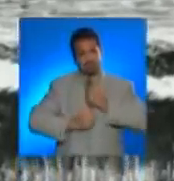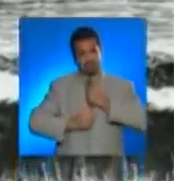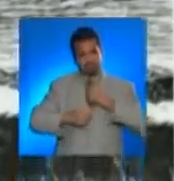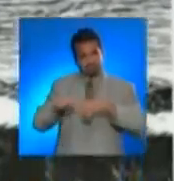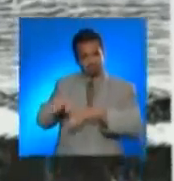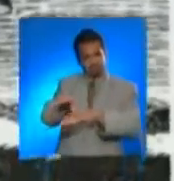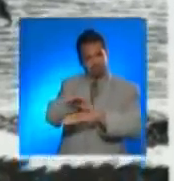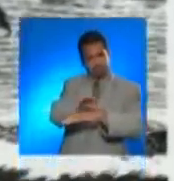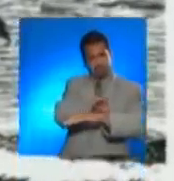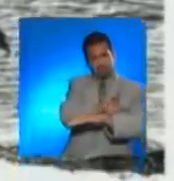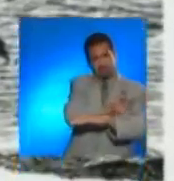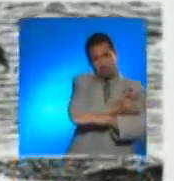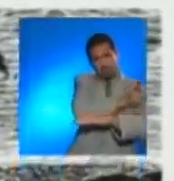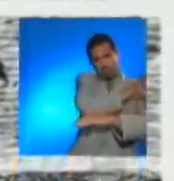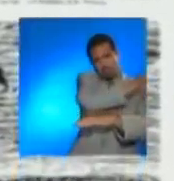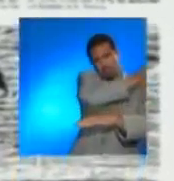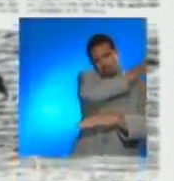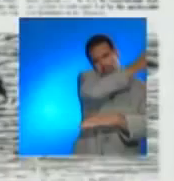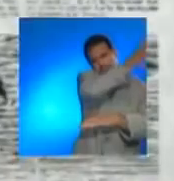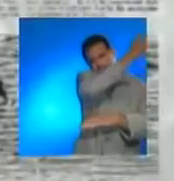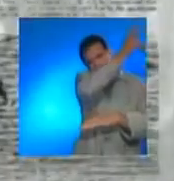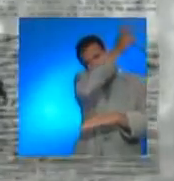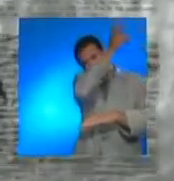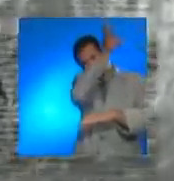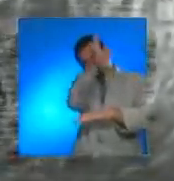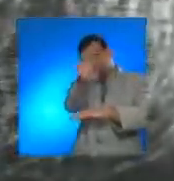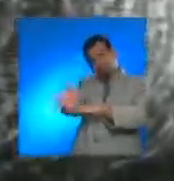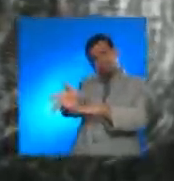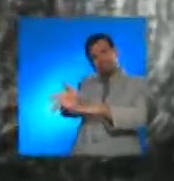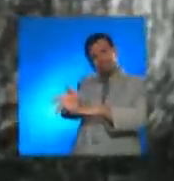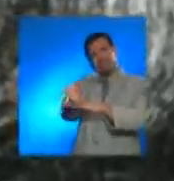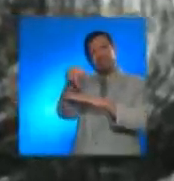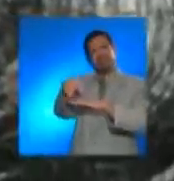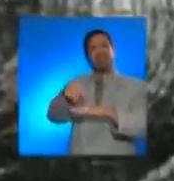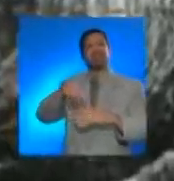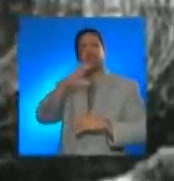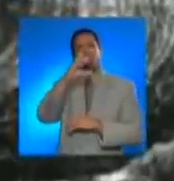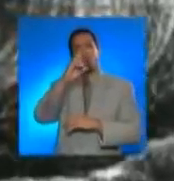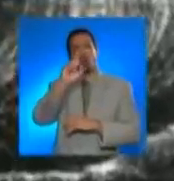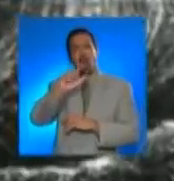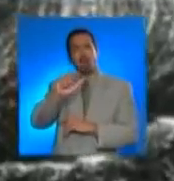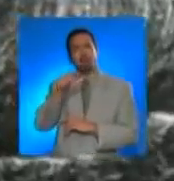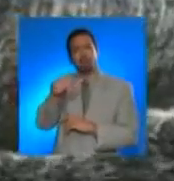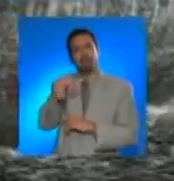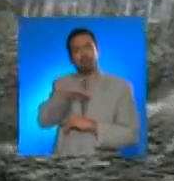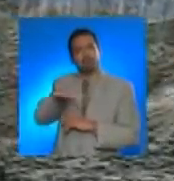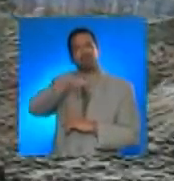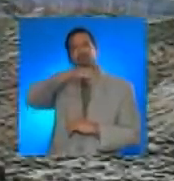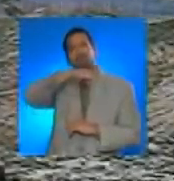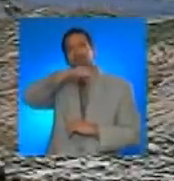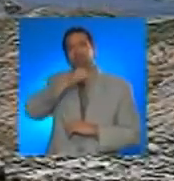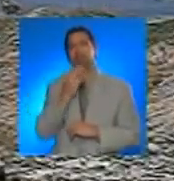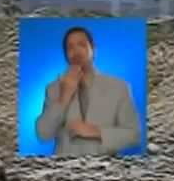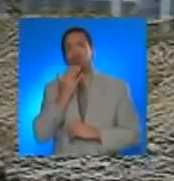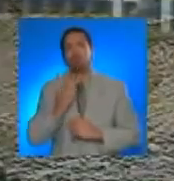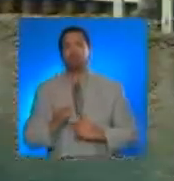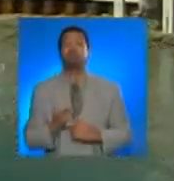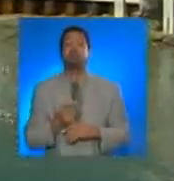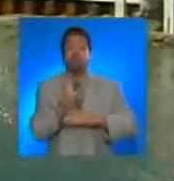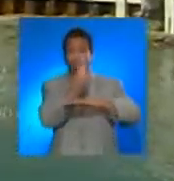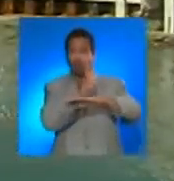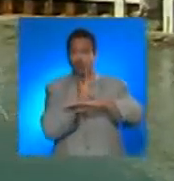para los comerciantes, pues el tsunami entró al pueblo sumergiendo a las tiendas que en su mayor parte estaban frente al mar. En